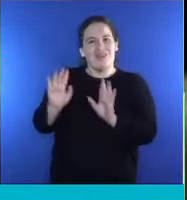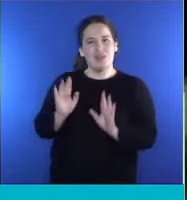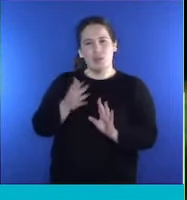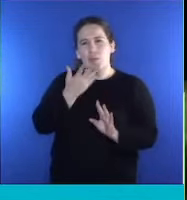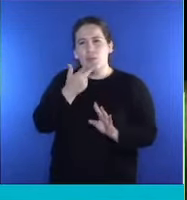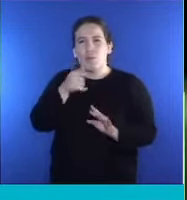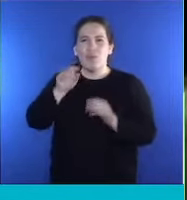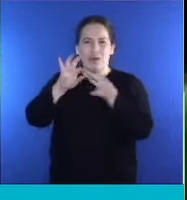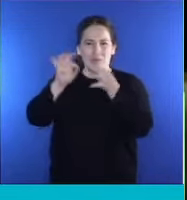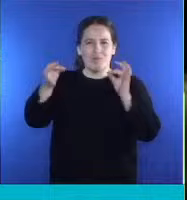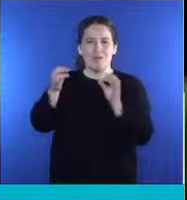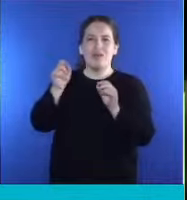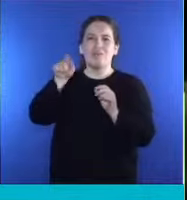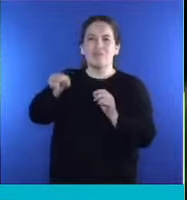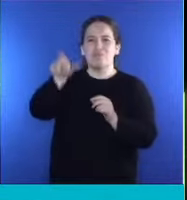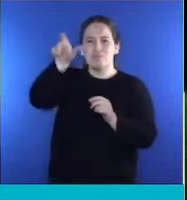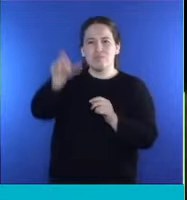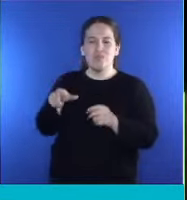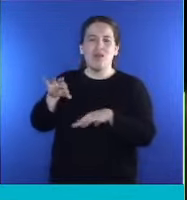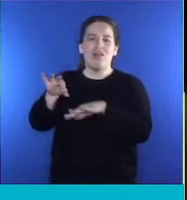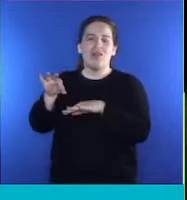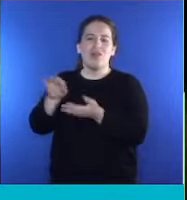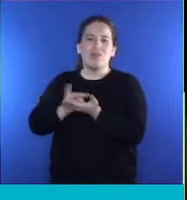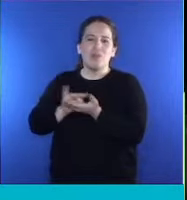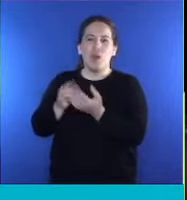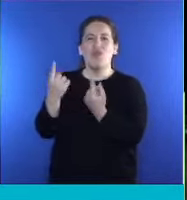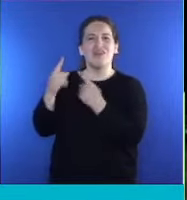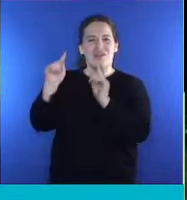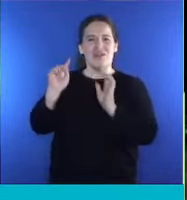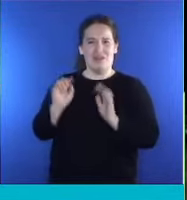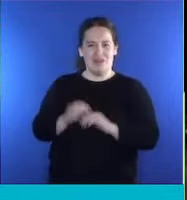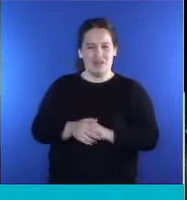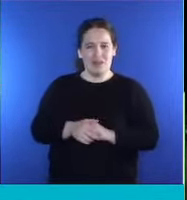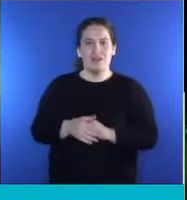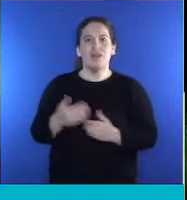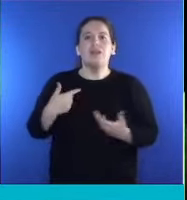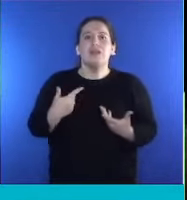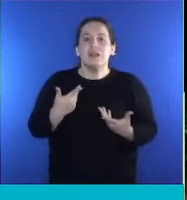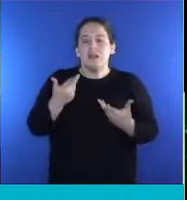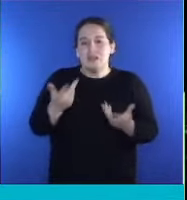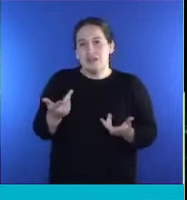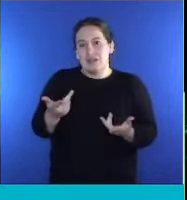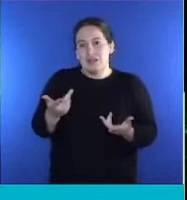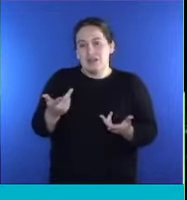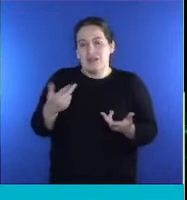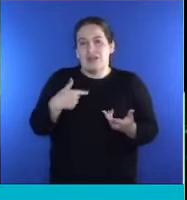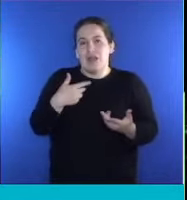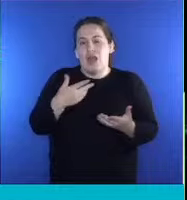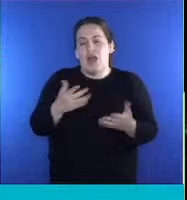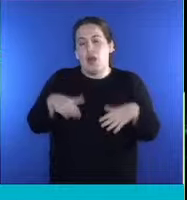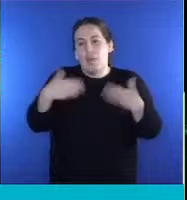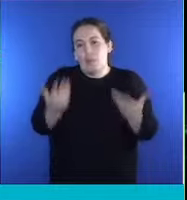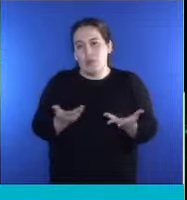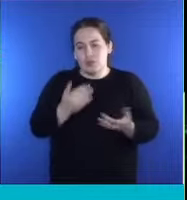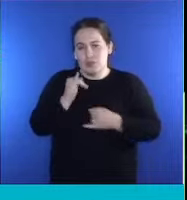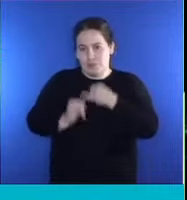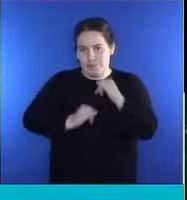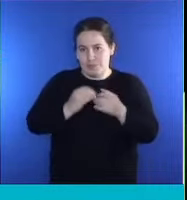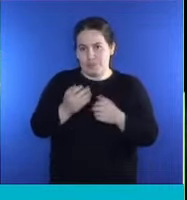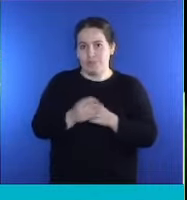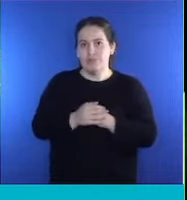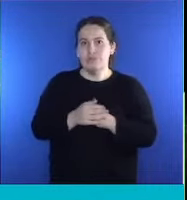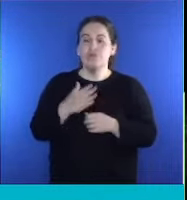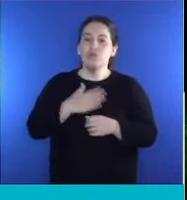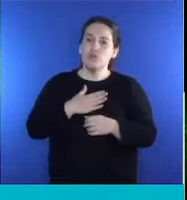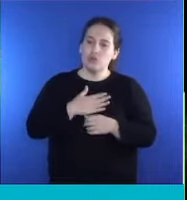definición del diputado balvín y aprovecho para haer propias las palabras tanto de él como los diputados propes me